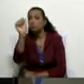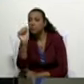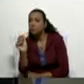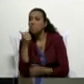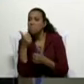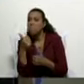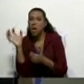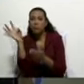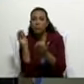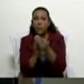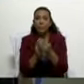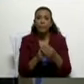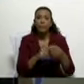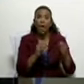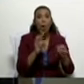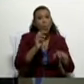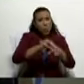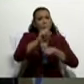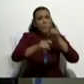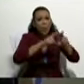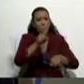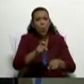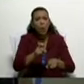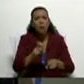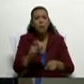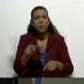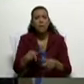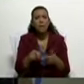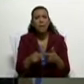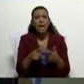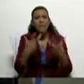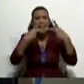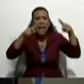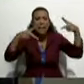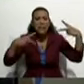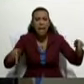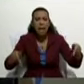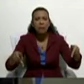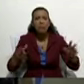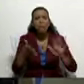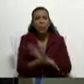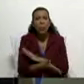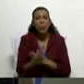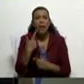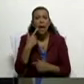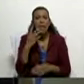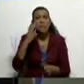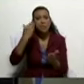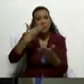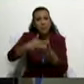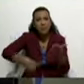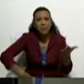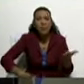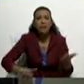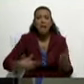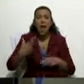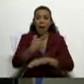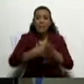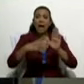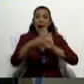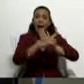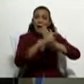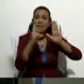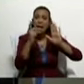Tercero, ¿ordenó la publicación del texto integral de la sentencia en la Gaceta Oficial